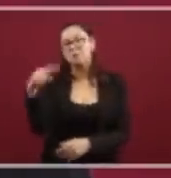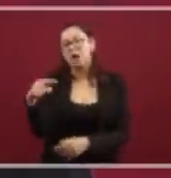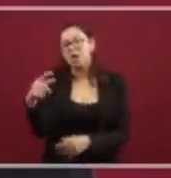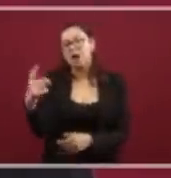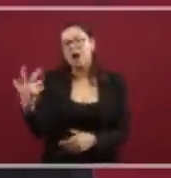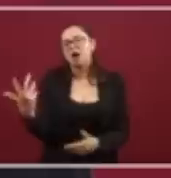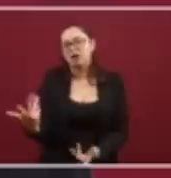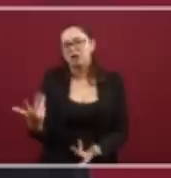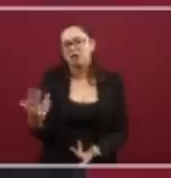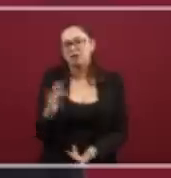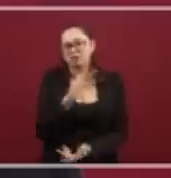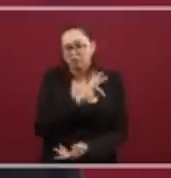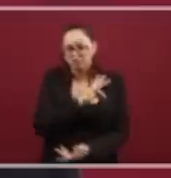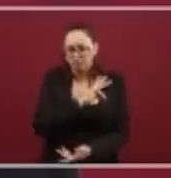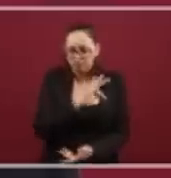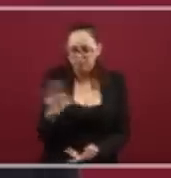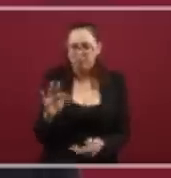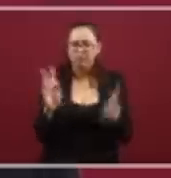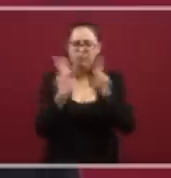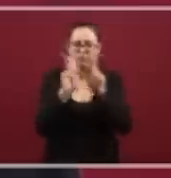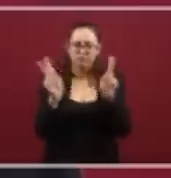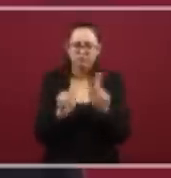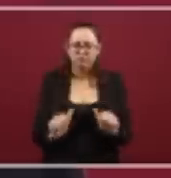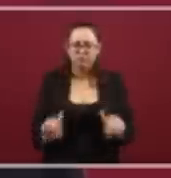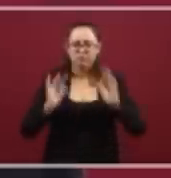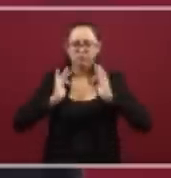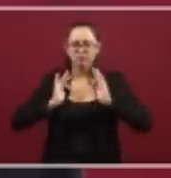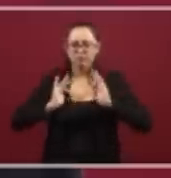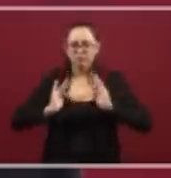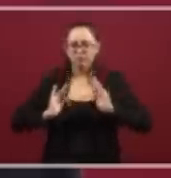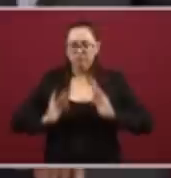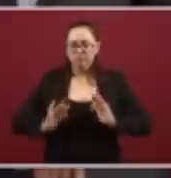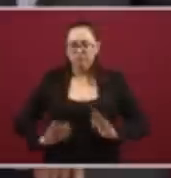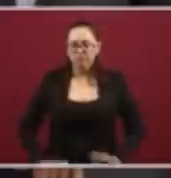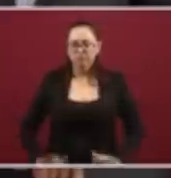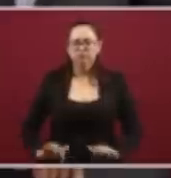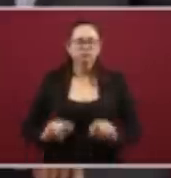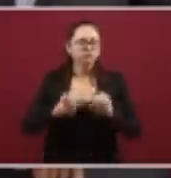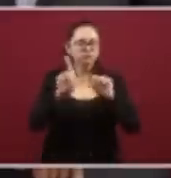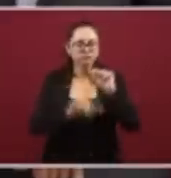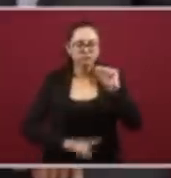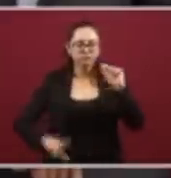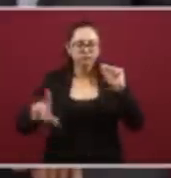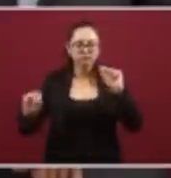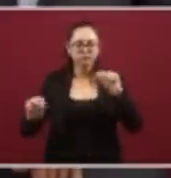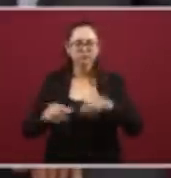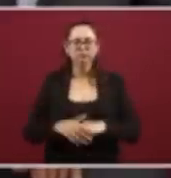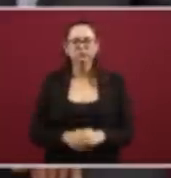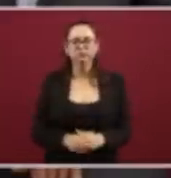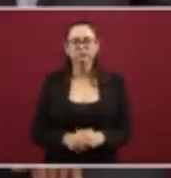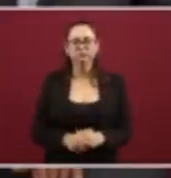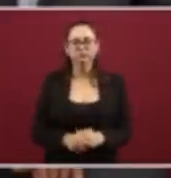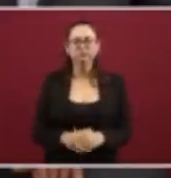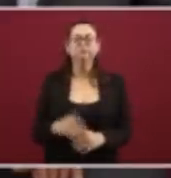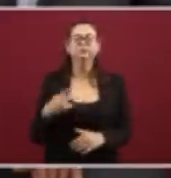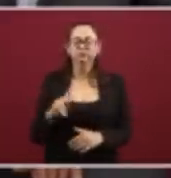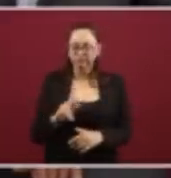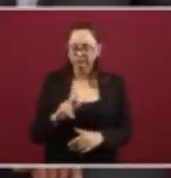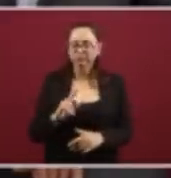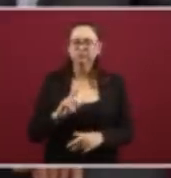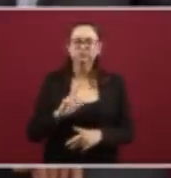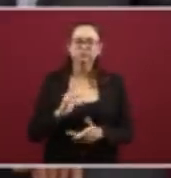haya paz y tranquilidad en el país pero todavía